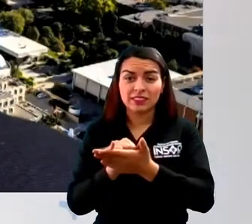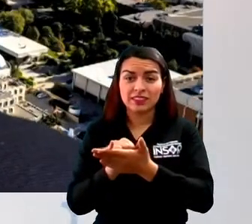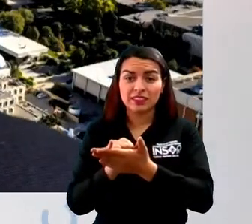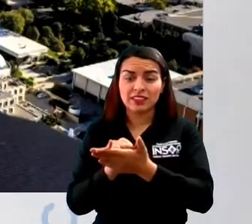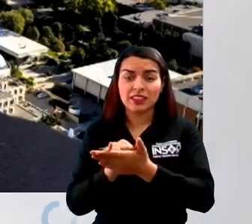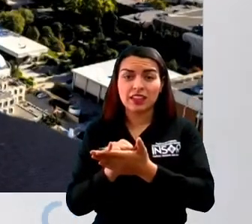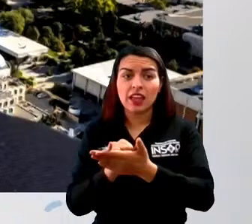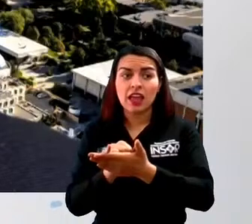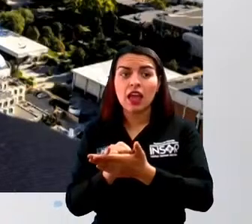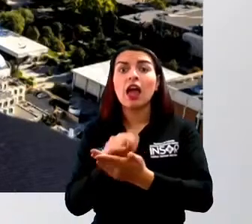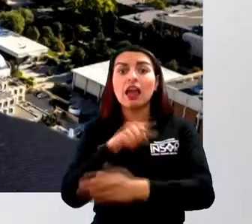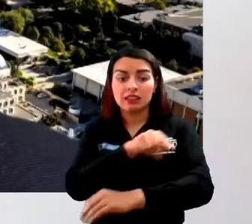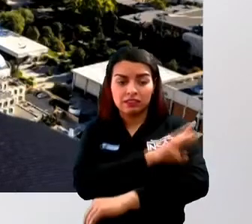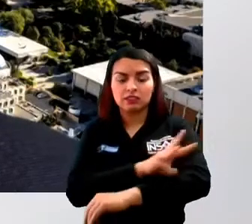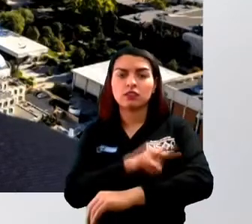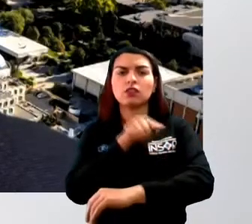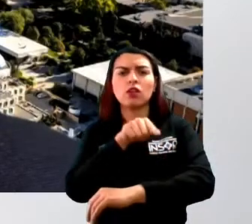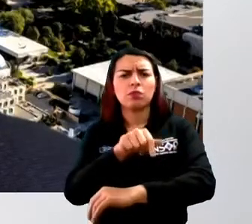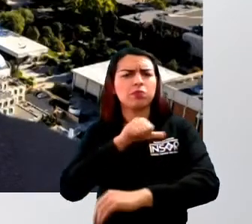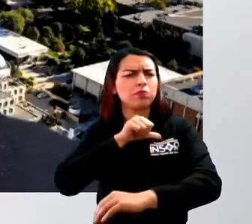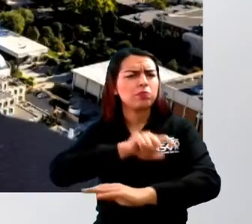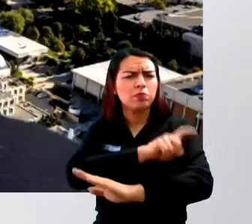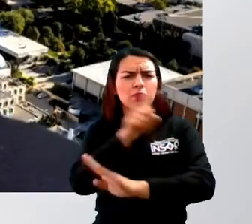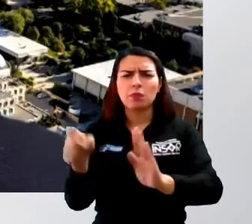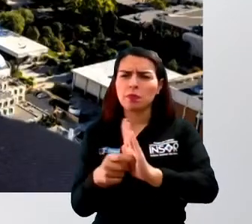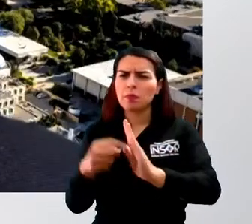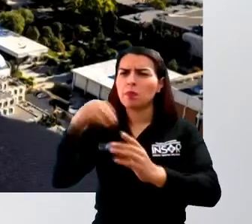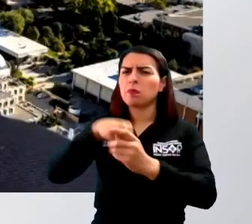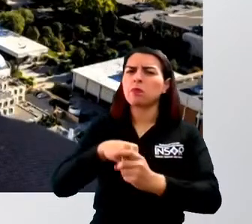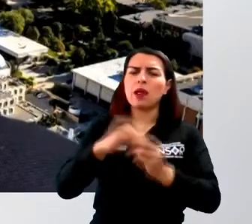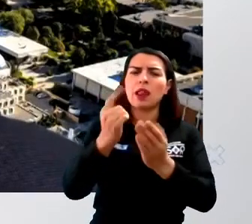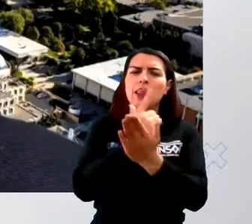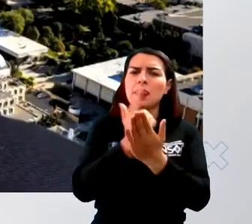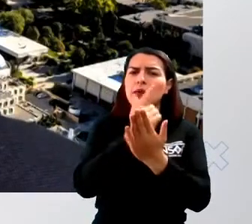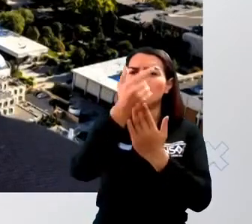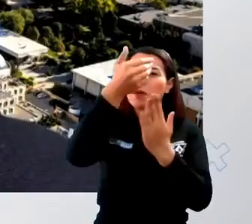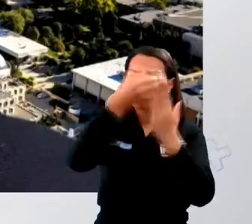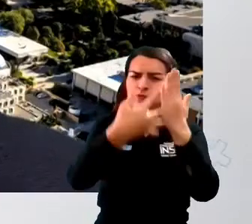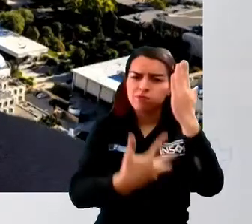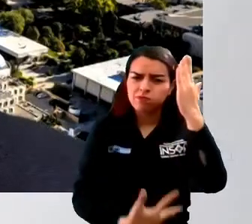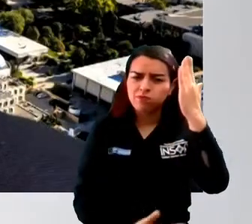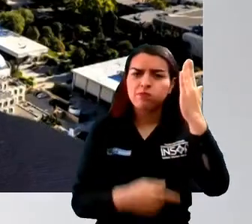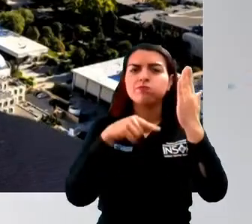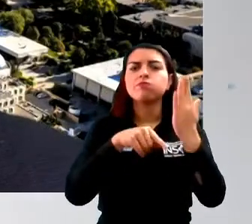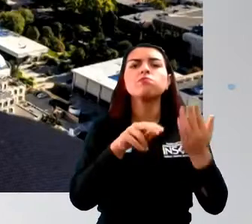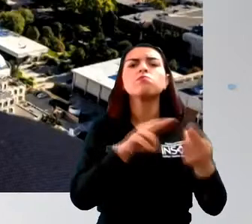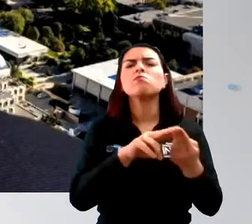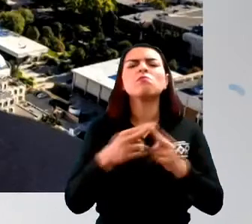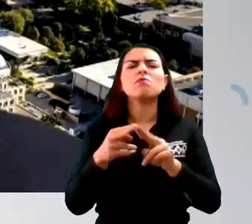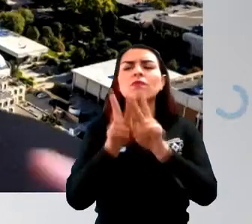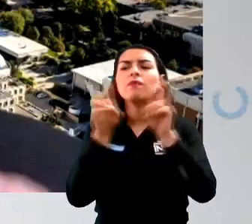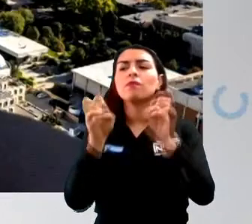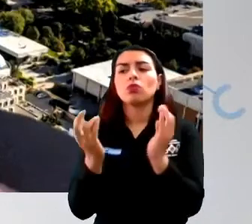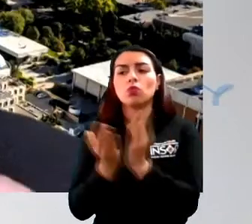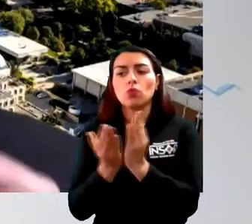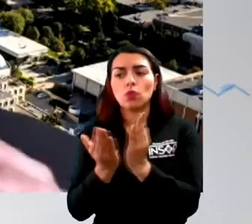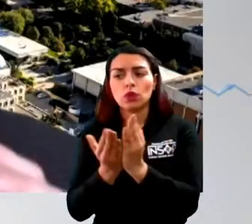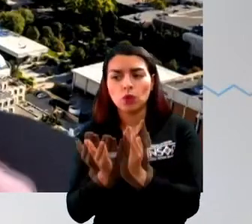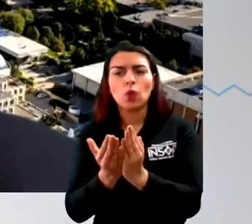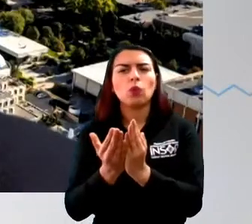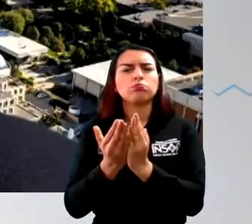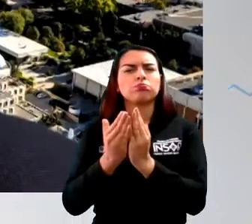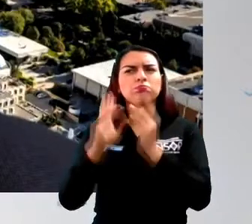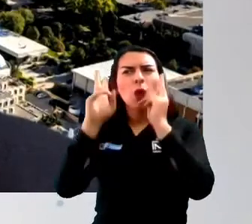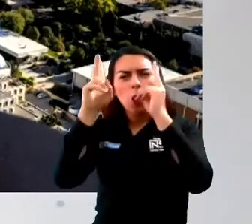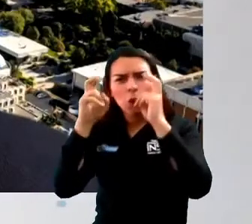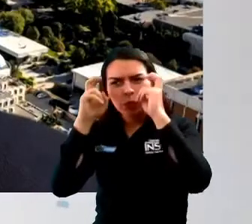tienen todos estos libros de recursos abiertos que están relacionados con la educación y el conocimiento. Por lo tanto,